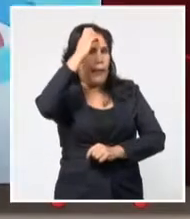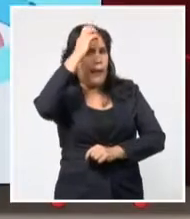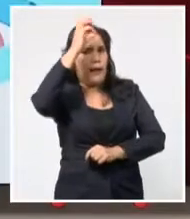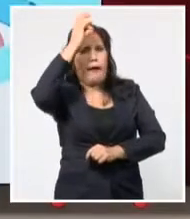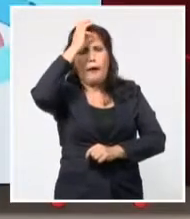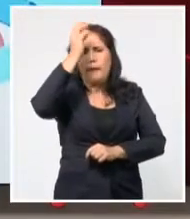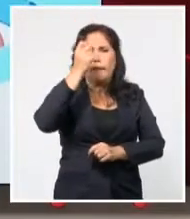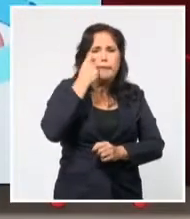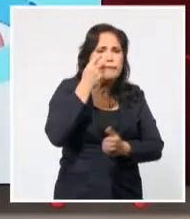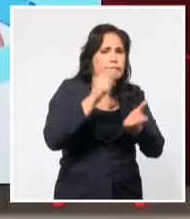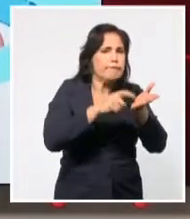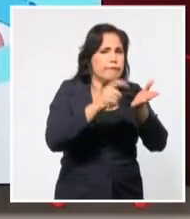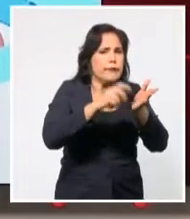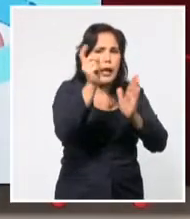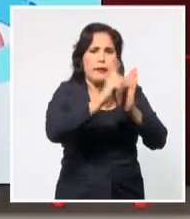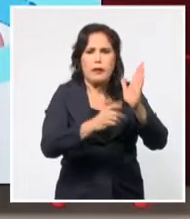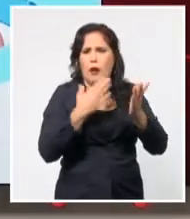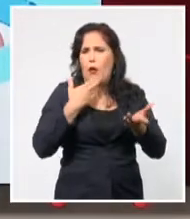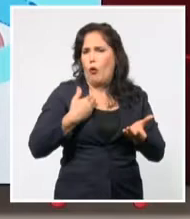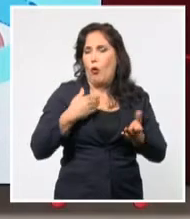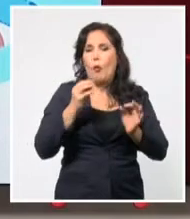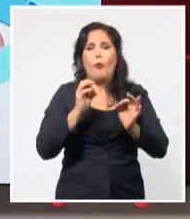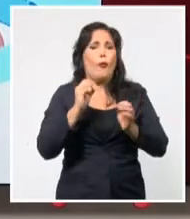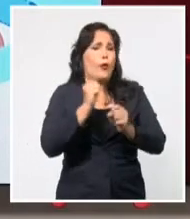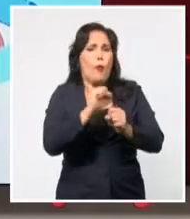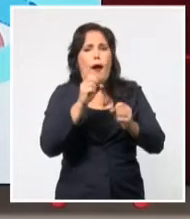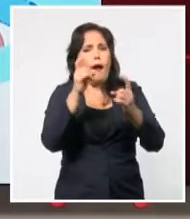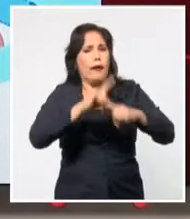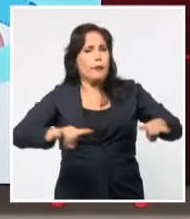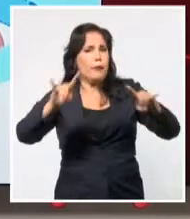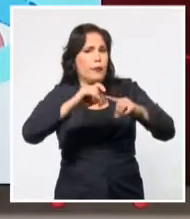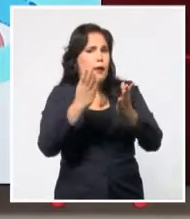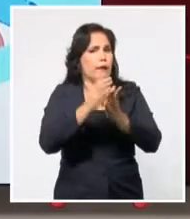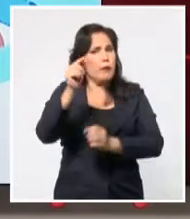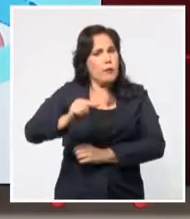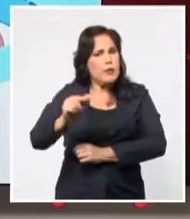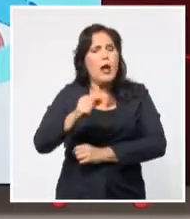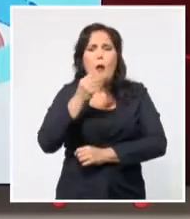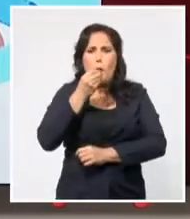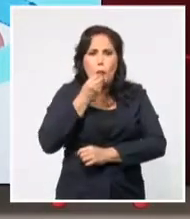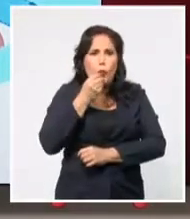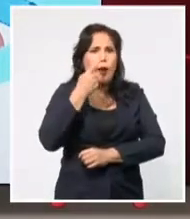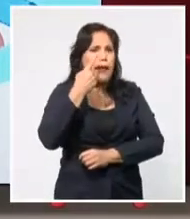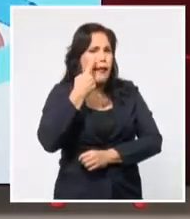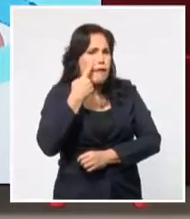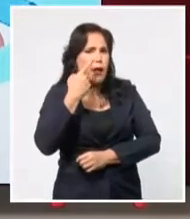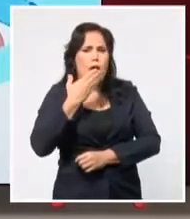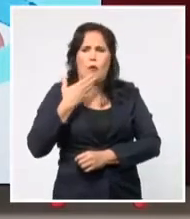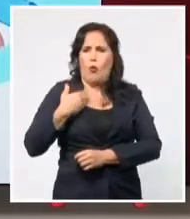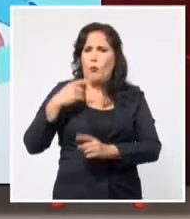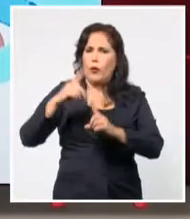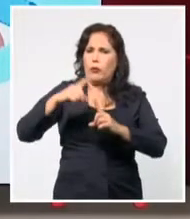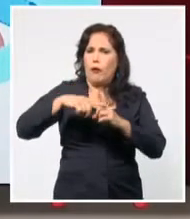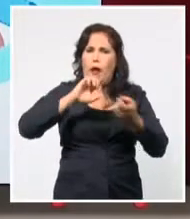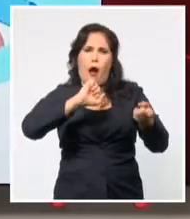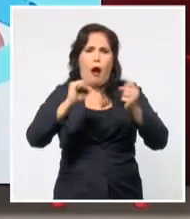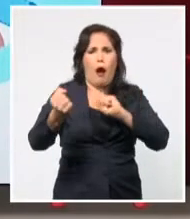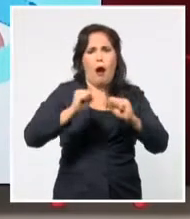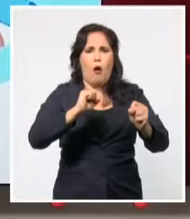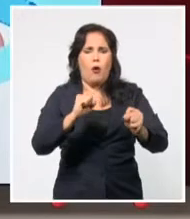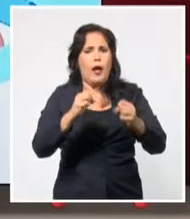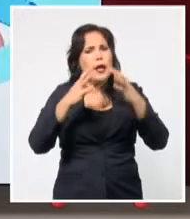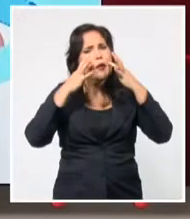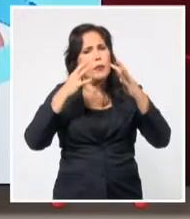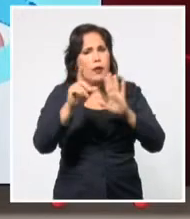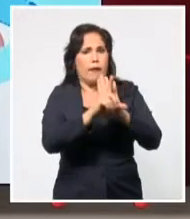Estudiantes, obreros y especialistas de las universidades del país pudieran también volcarse hoy a la tarea de detectar